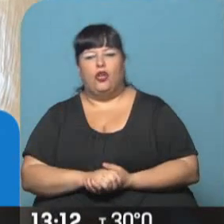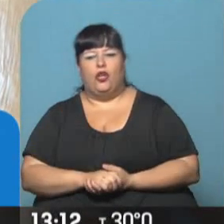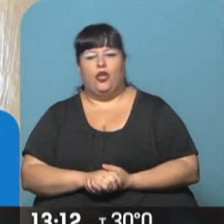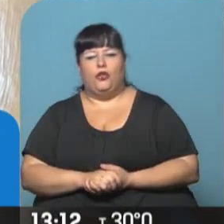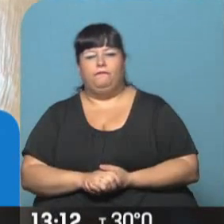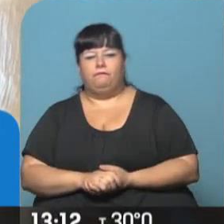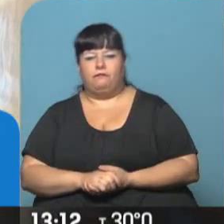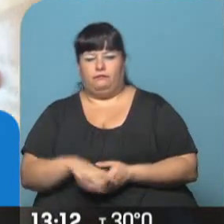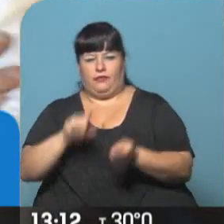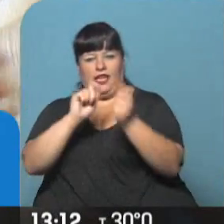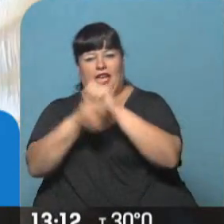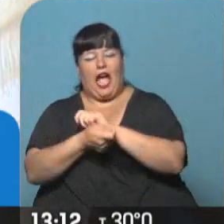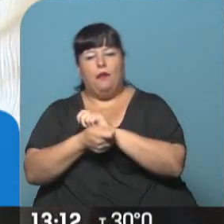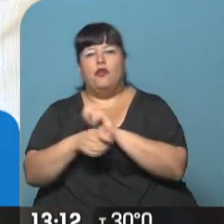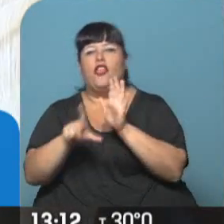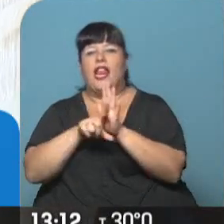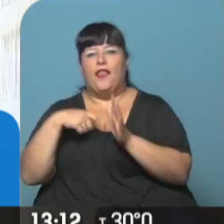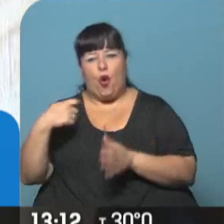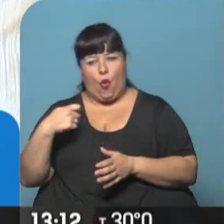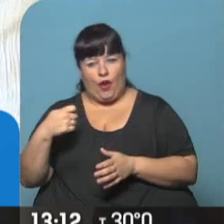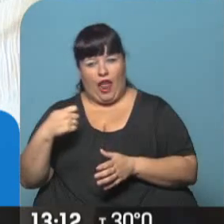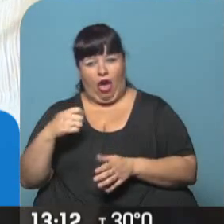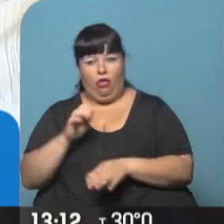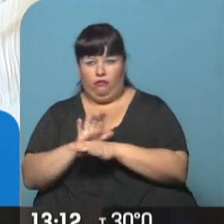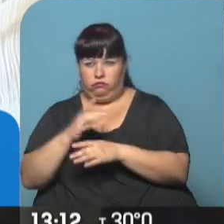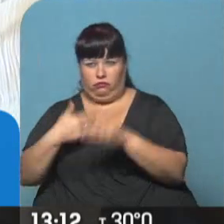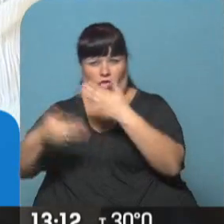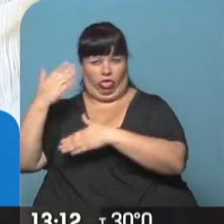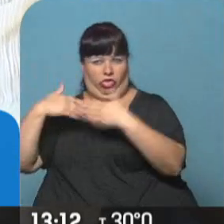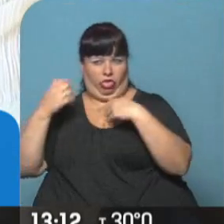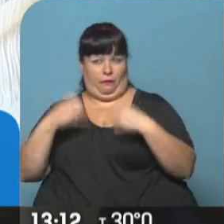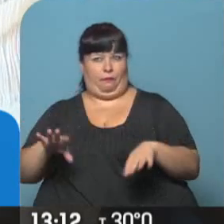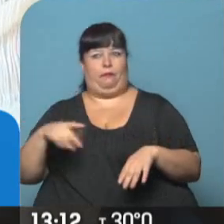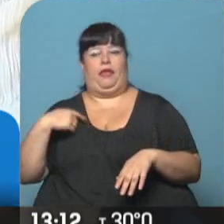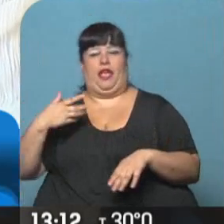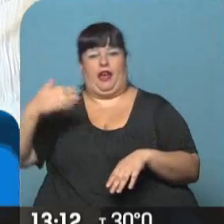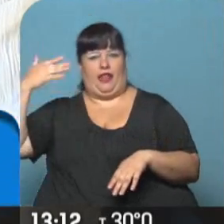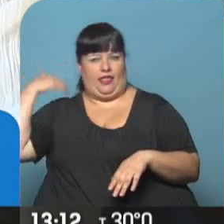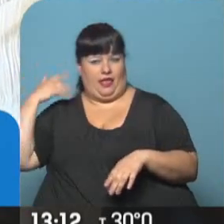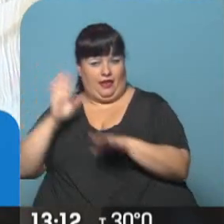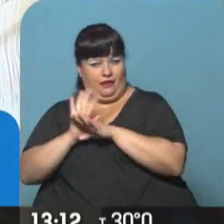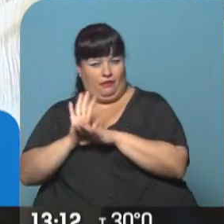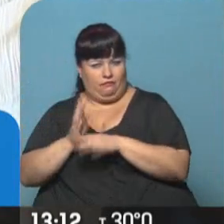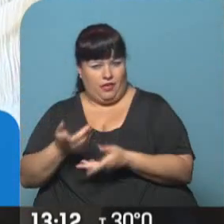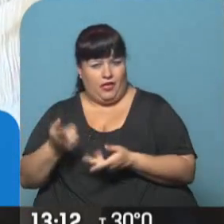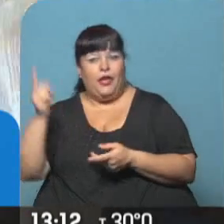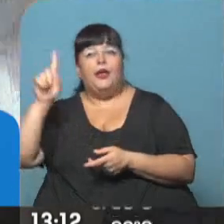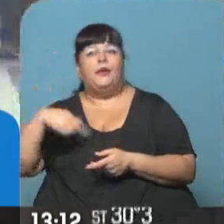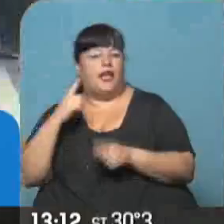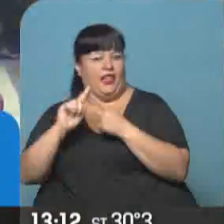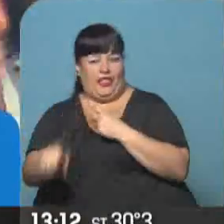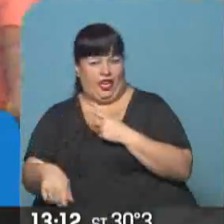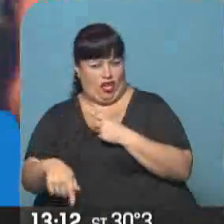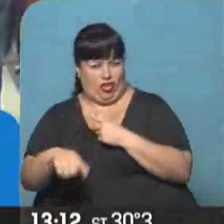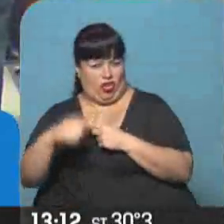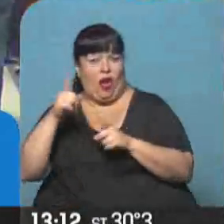una reforma jubilatoria que nos va a hacer retroceder en el túnel del tiempo y nos va a llevar directamente a